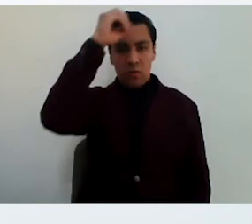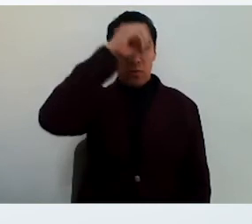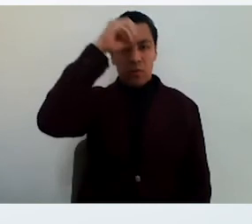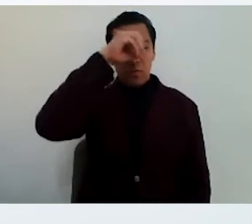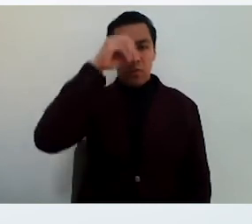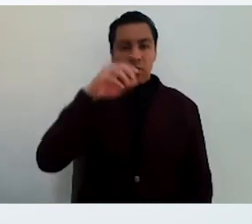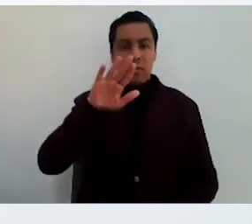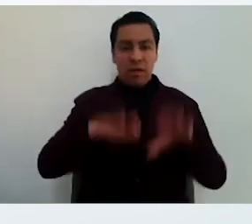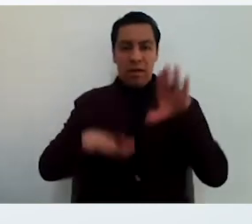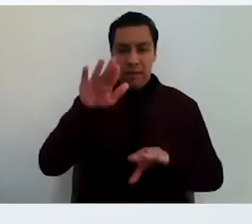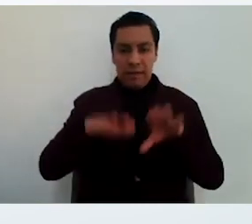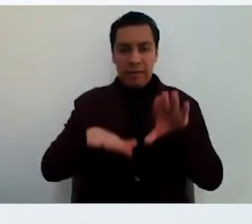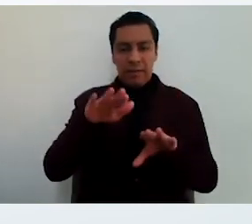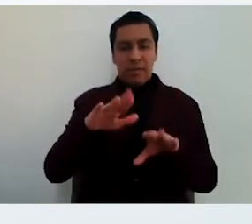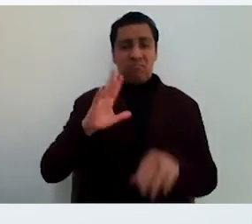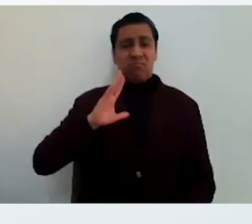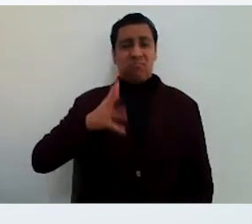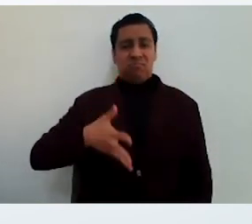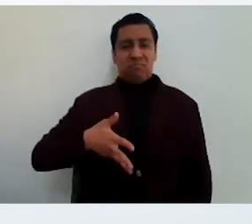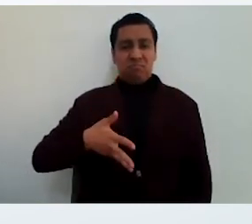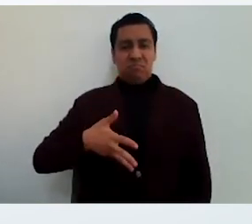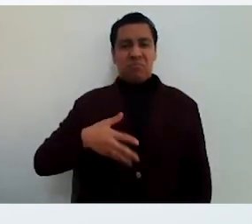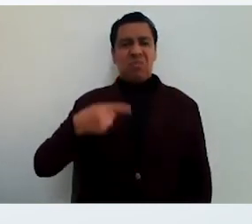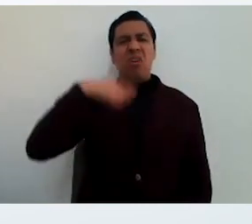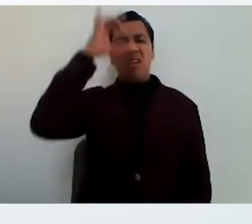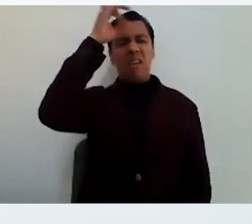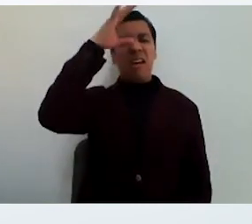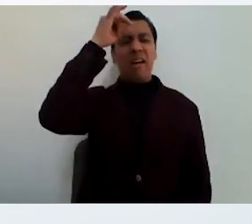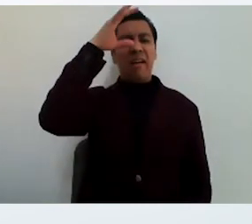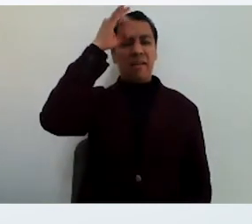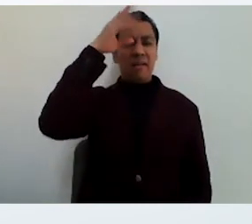La imagen de arrogancia, de ya lo sé todo,